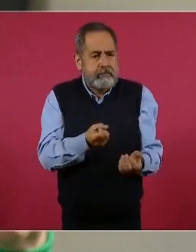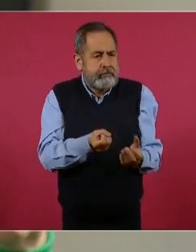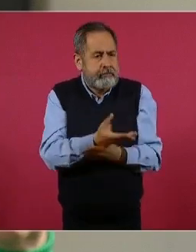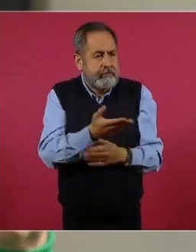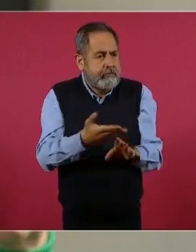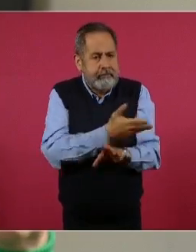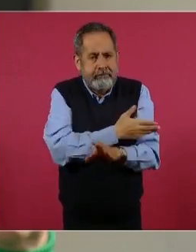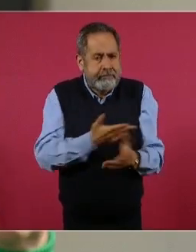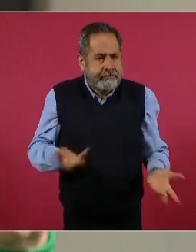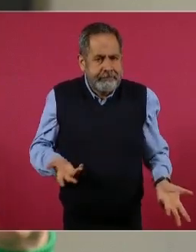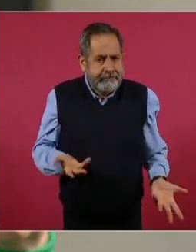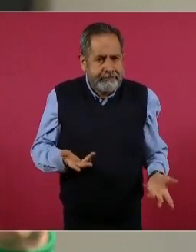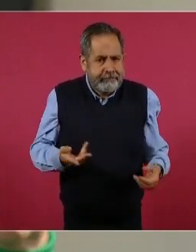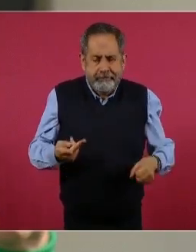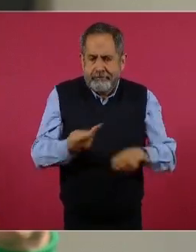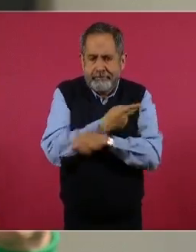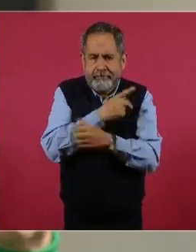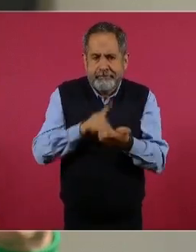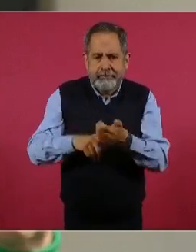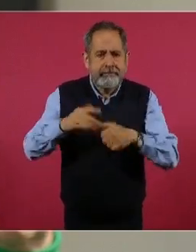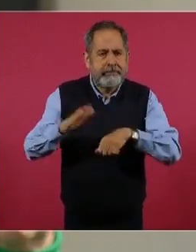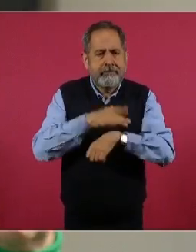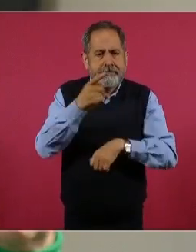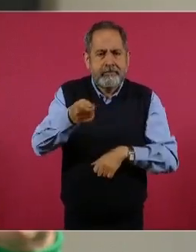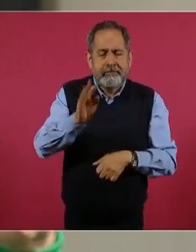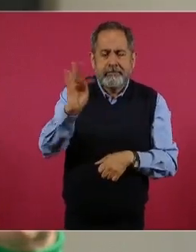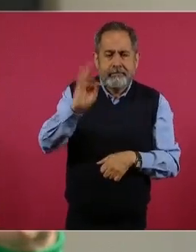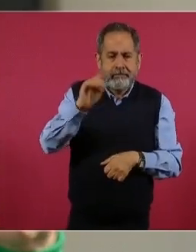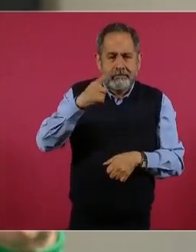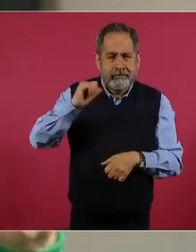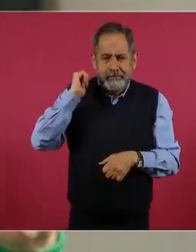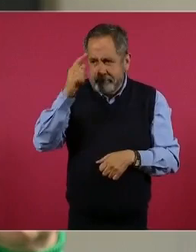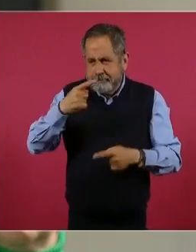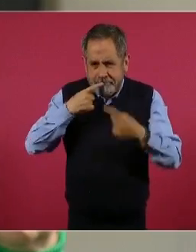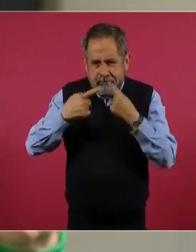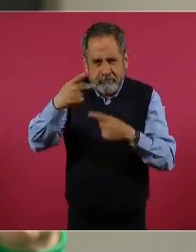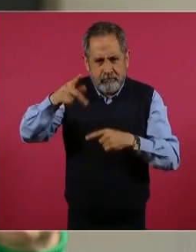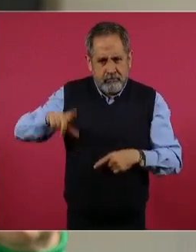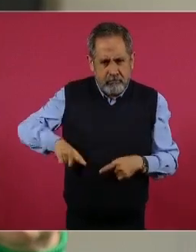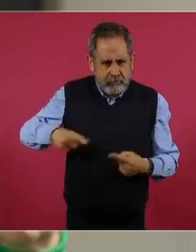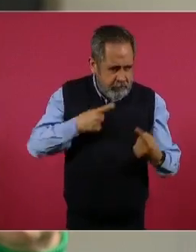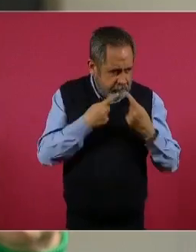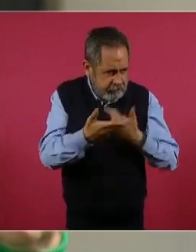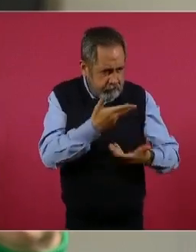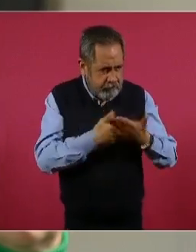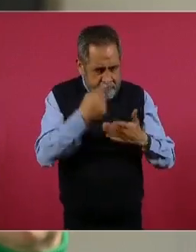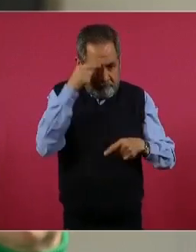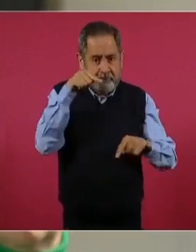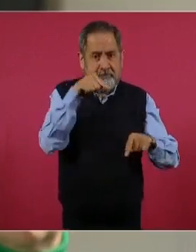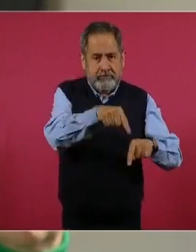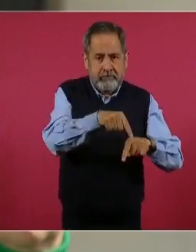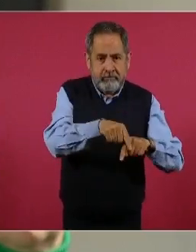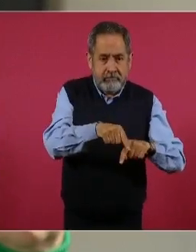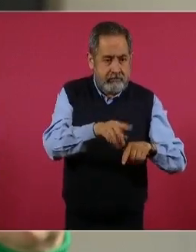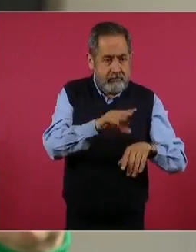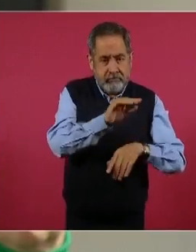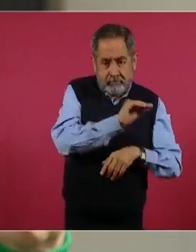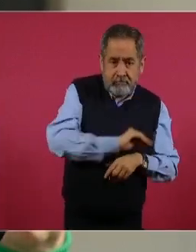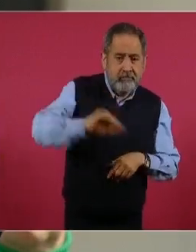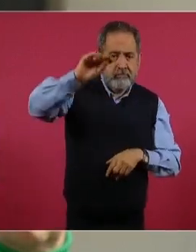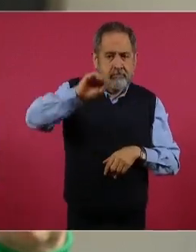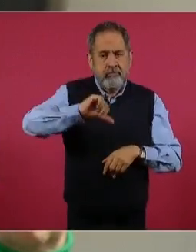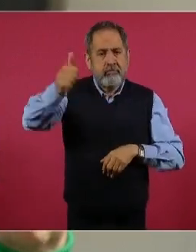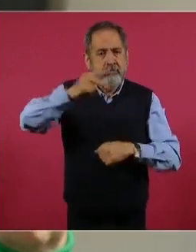pregunta, ¿corresponde a lo mejor a alguna negociación de su gobierno para que él pueda ser ya incluso